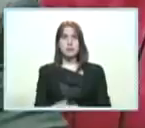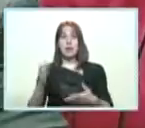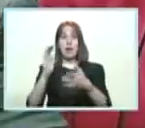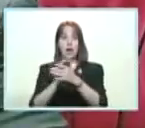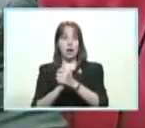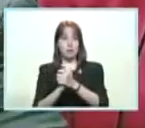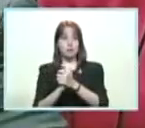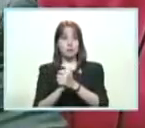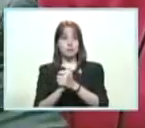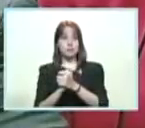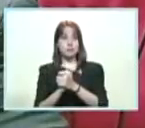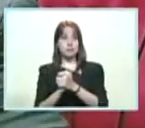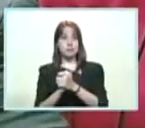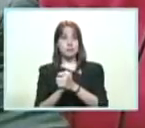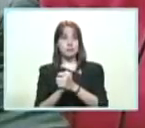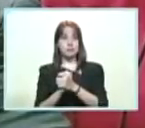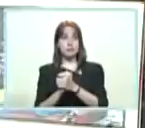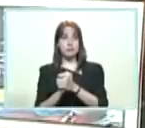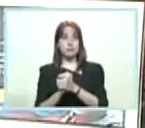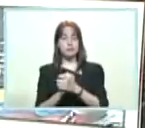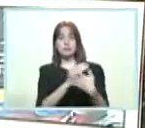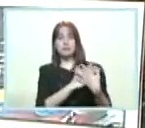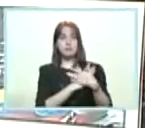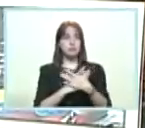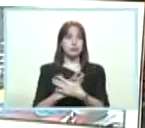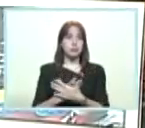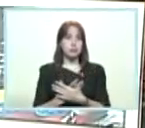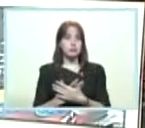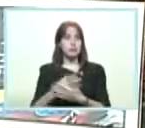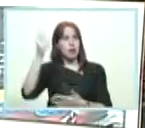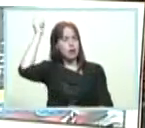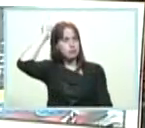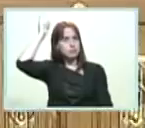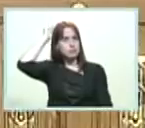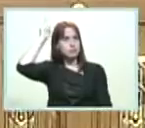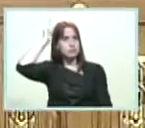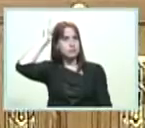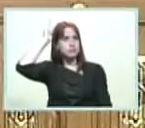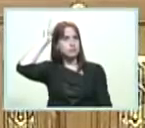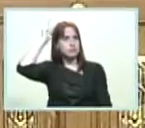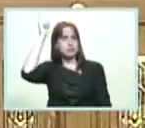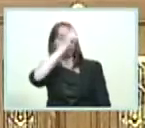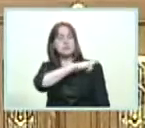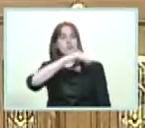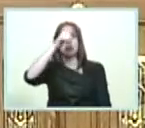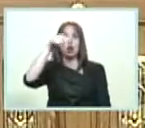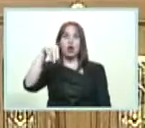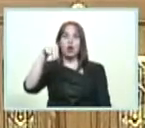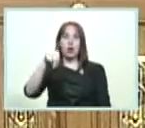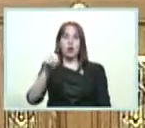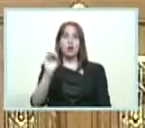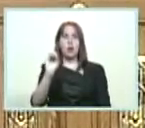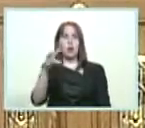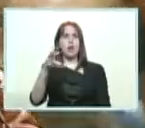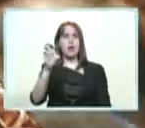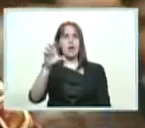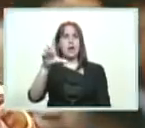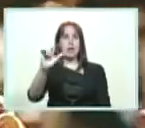Camaradas, nuestra chamana, chamana mayor, Noelí Pocaterra,